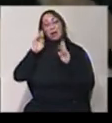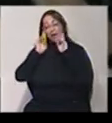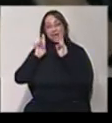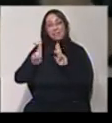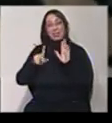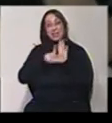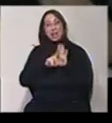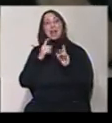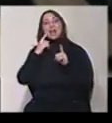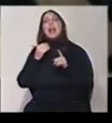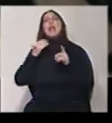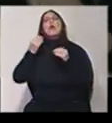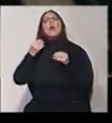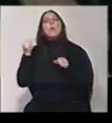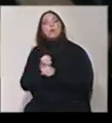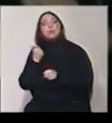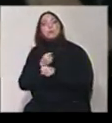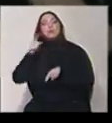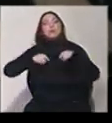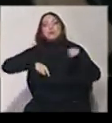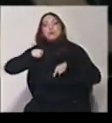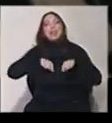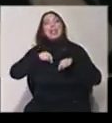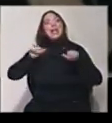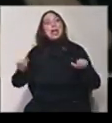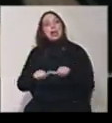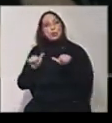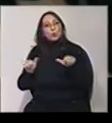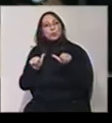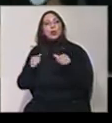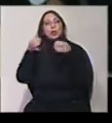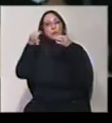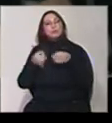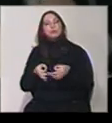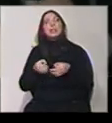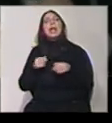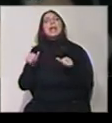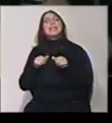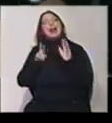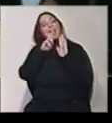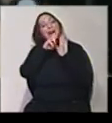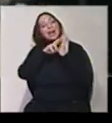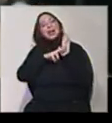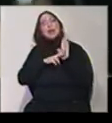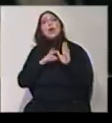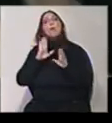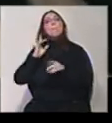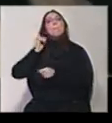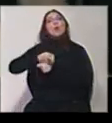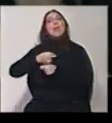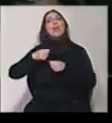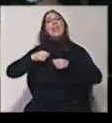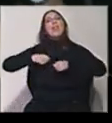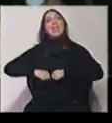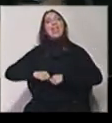operación y la operativa de estas actuaciones va a ser a través de la reglamentación que el Poder Ejecutivo determine para